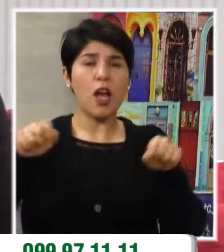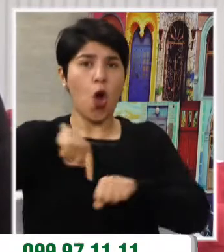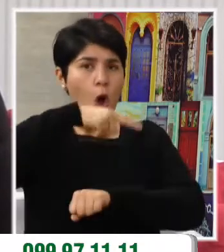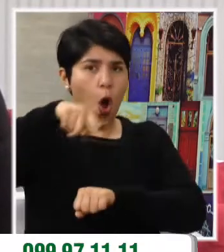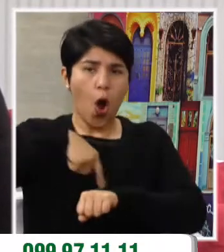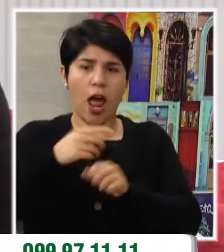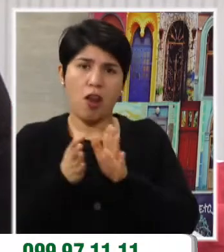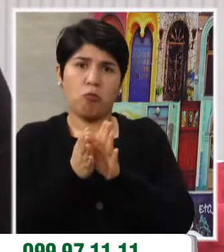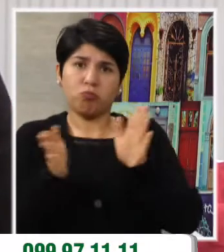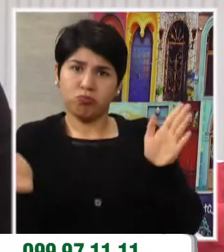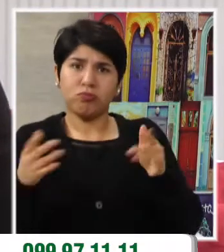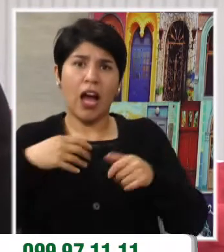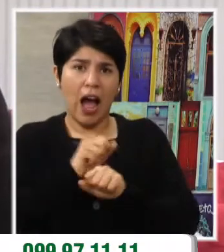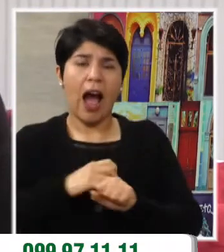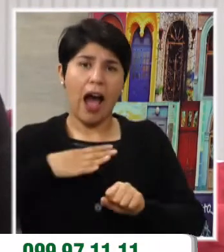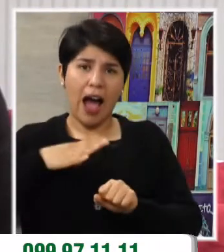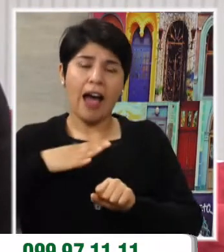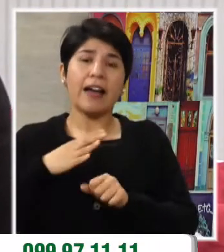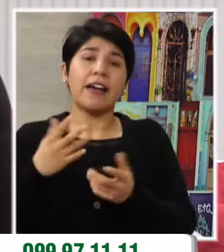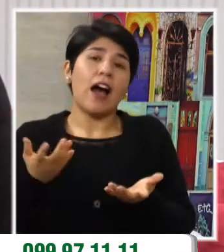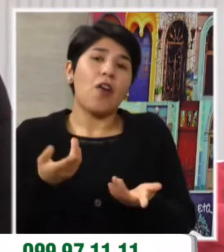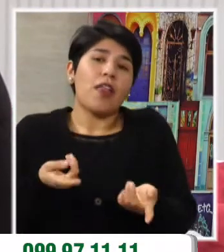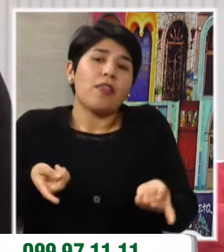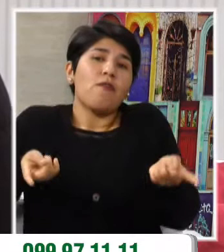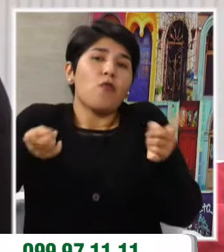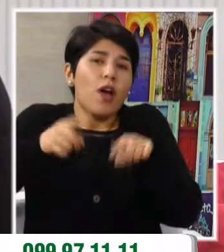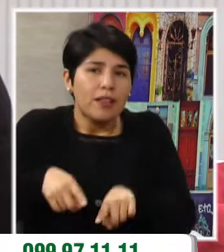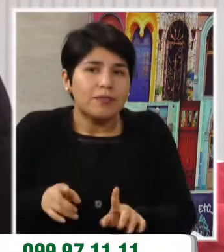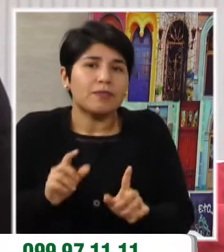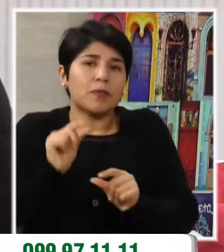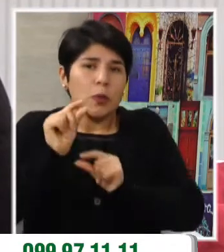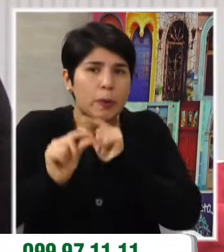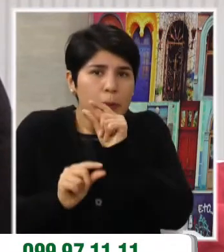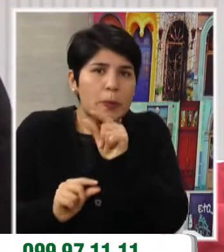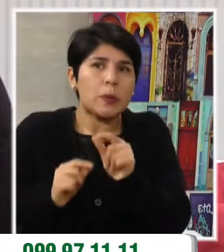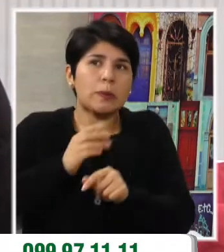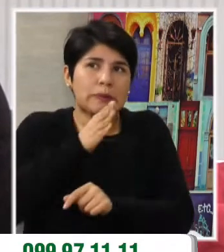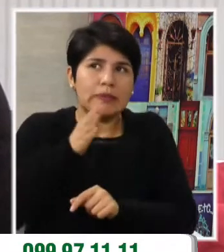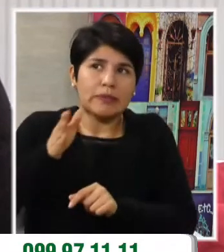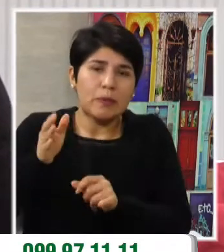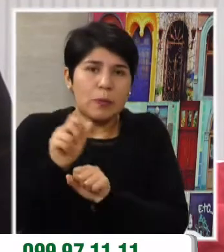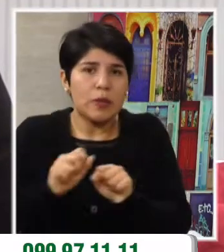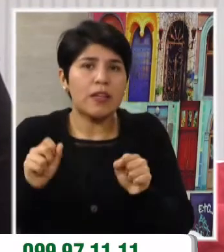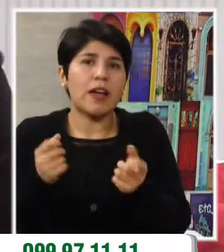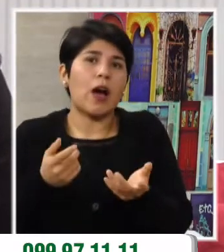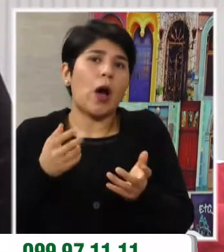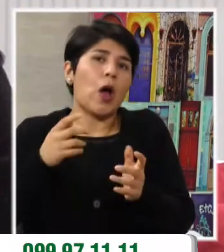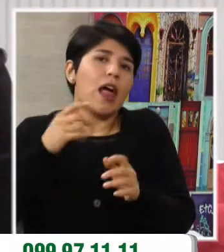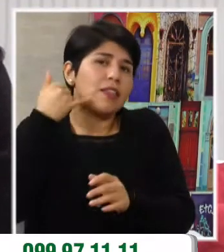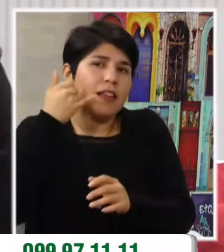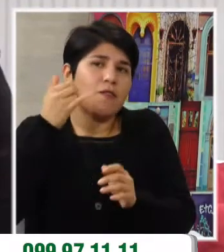sumamente extendido ahora como estamos volviendo a la normalidad estamos restringiendo un poco del servicio